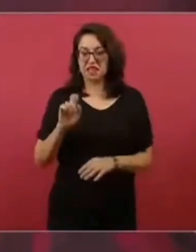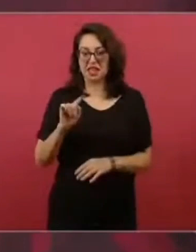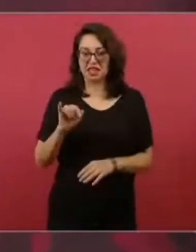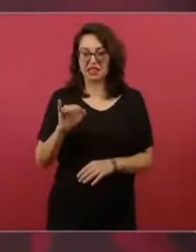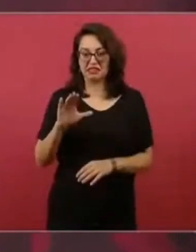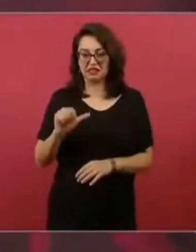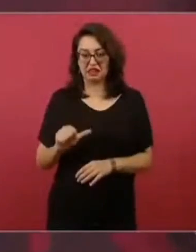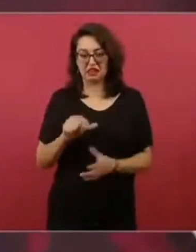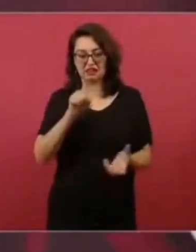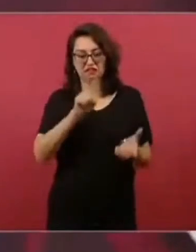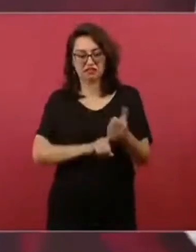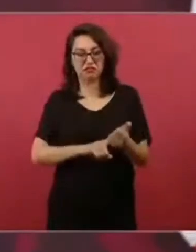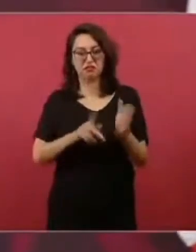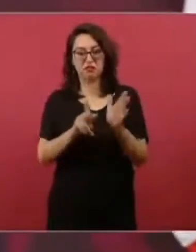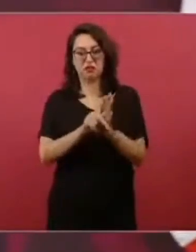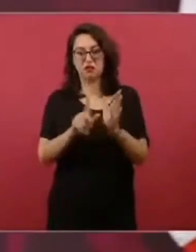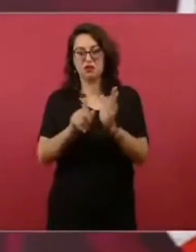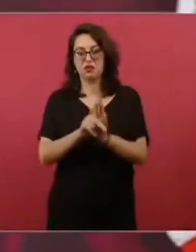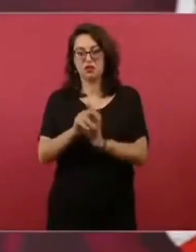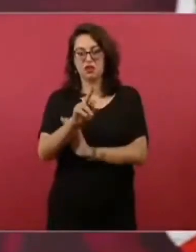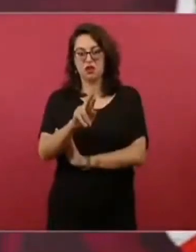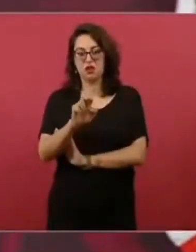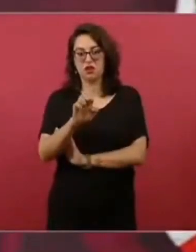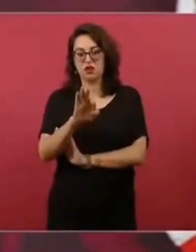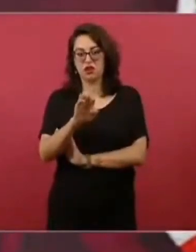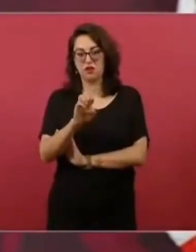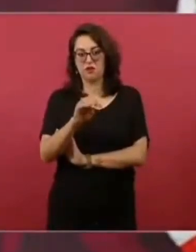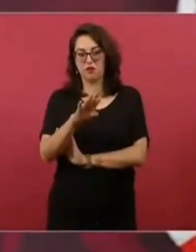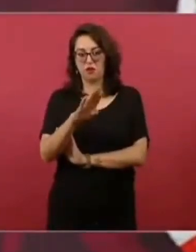los del Reforma?